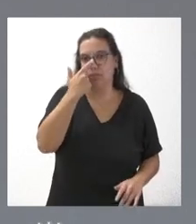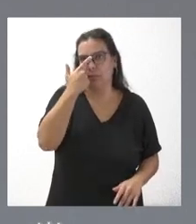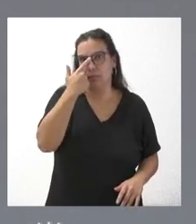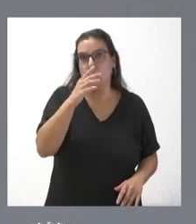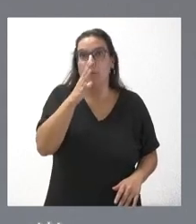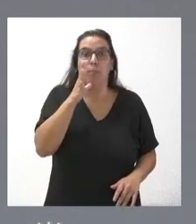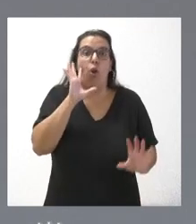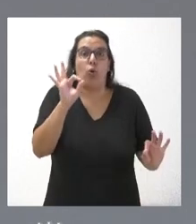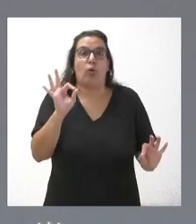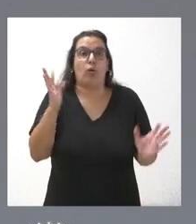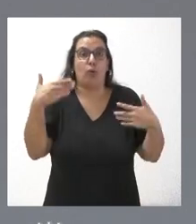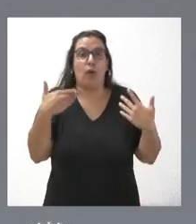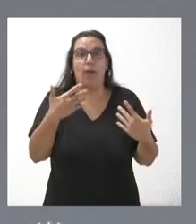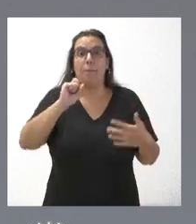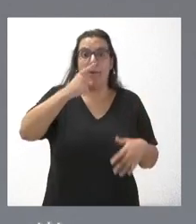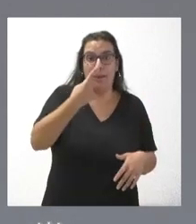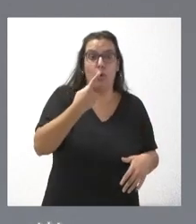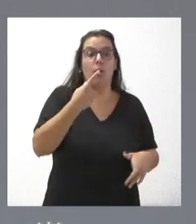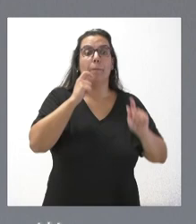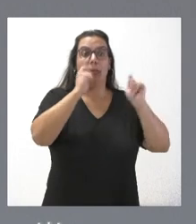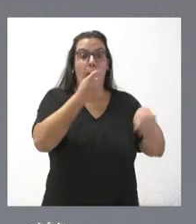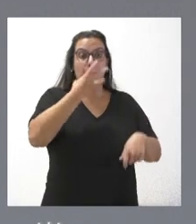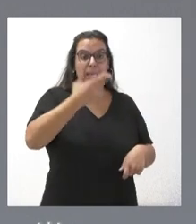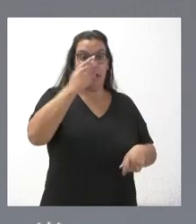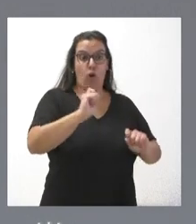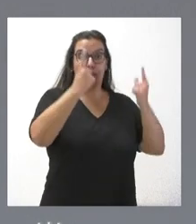tiene sentido. Lo primero es que resolvamos esta cuestión.